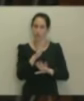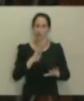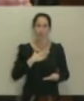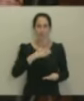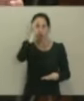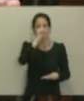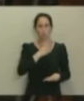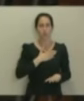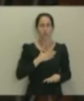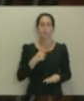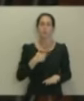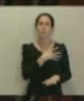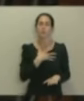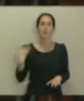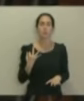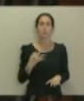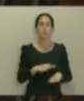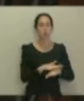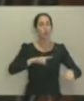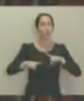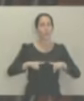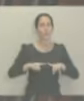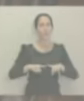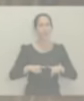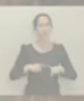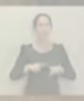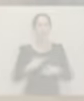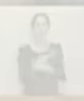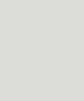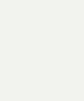nosotros. Queremos gobernabilidad y no simplemente gobierno. Gracias.